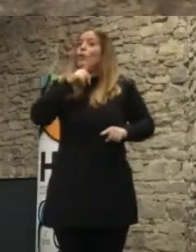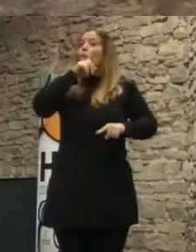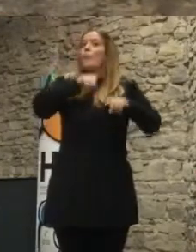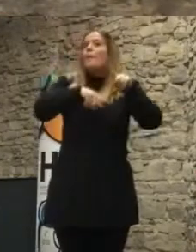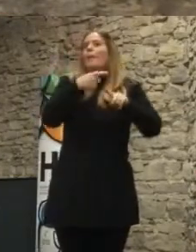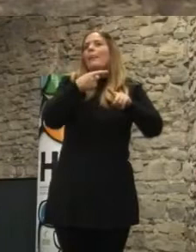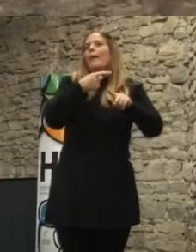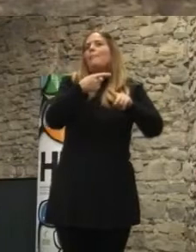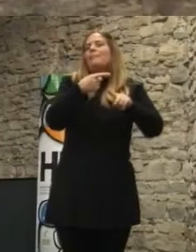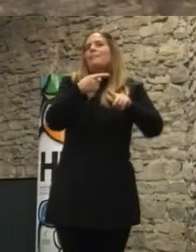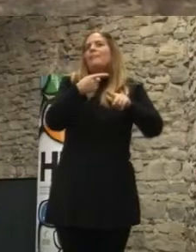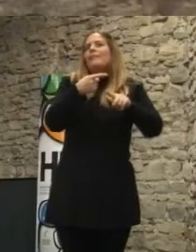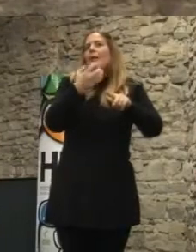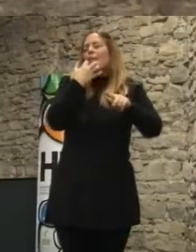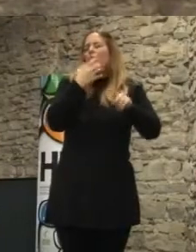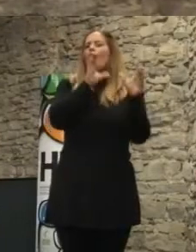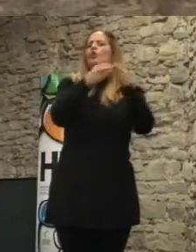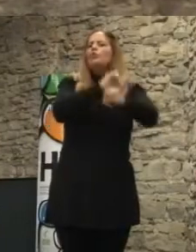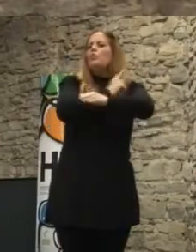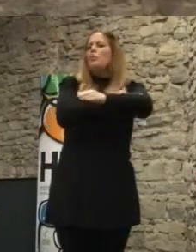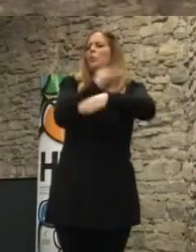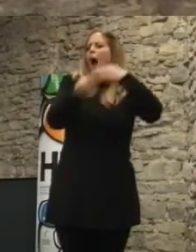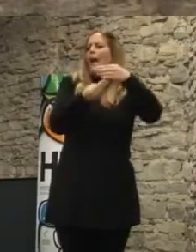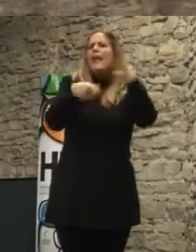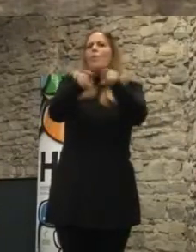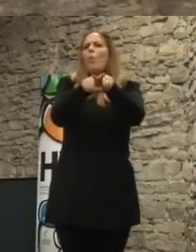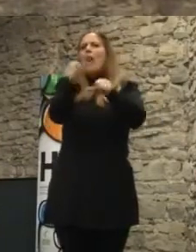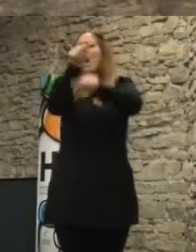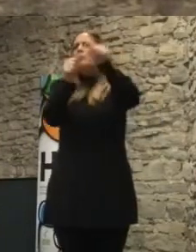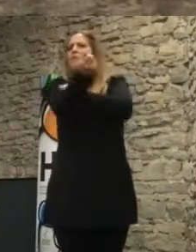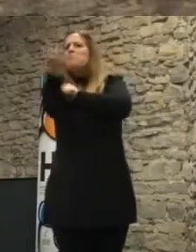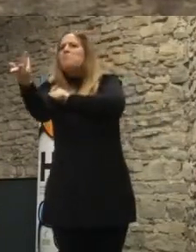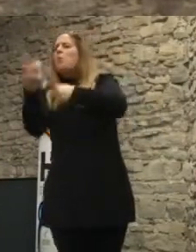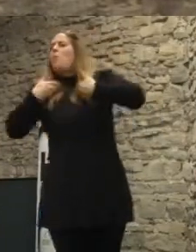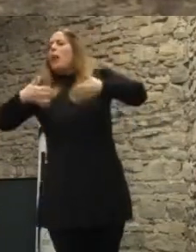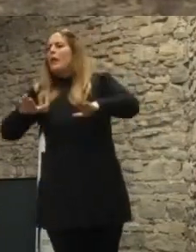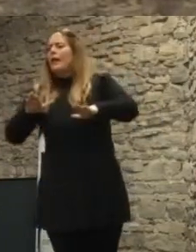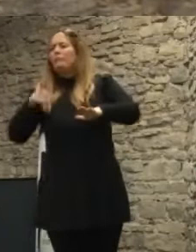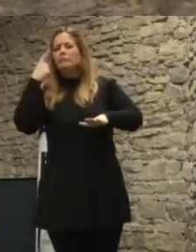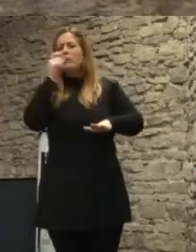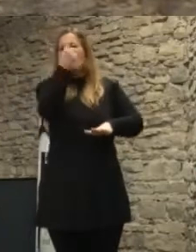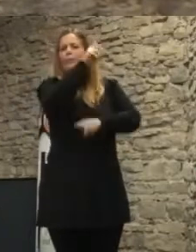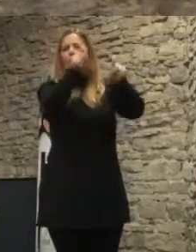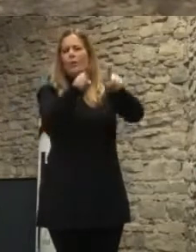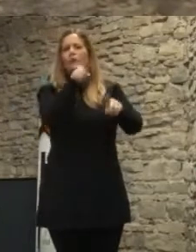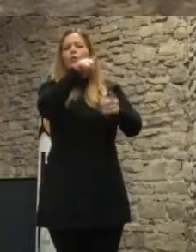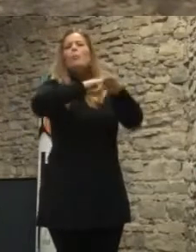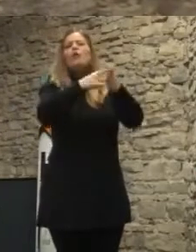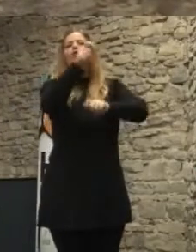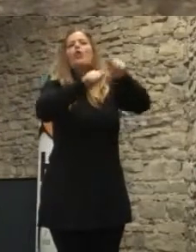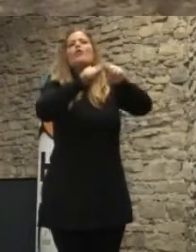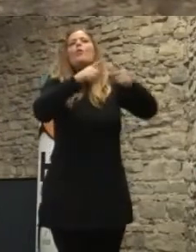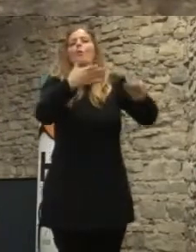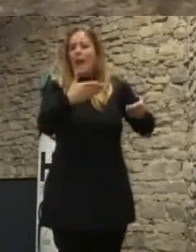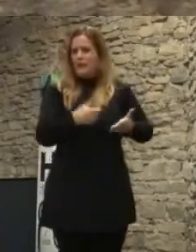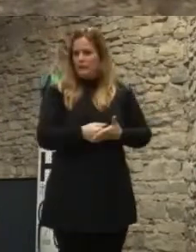deportivos lo mismo que con cualquier otra asociación, ¿no? ¿Cuál es tu proyecto de asociación que me está diciendo qué sociedad estás